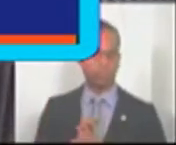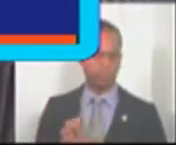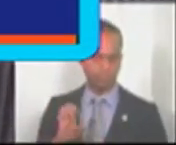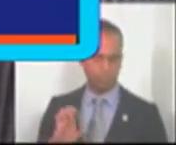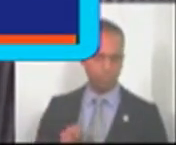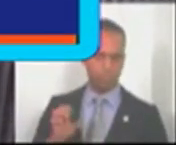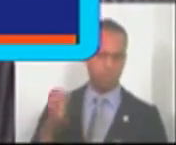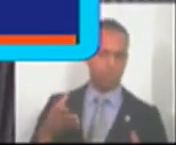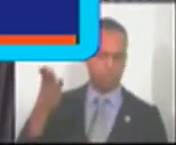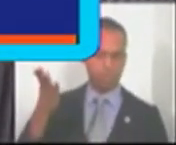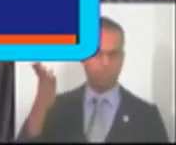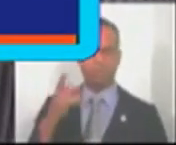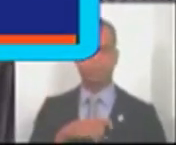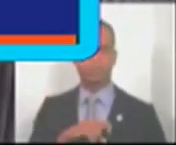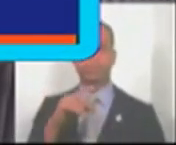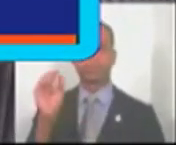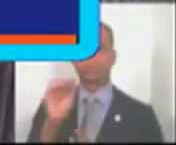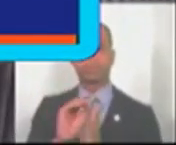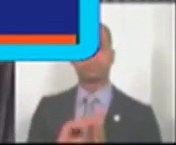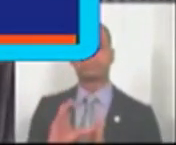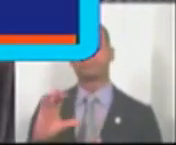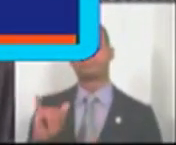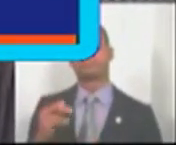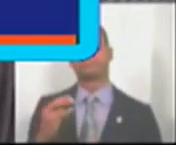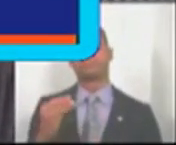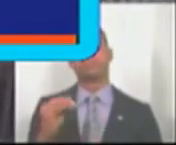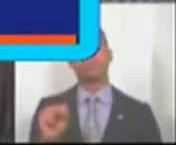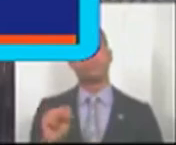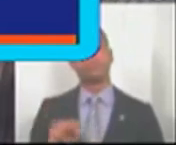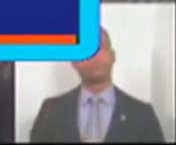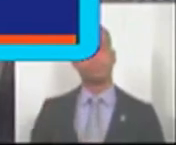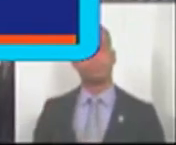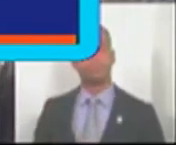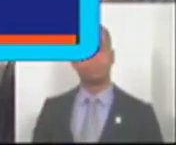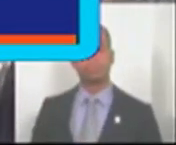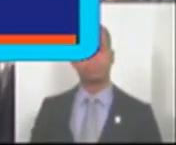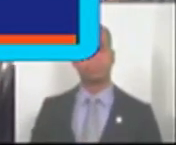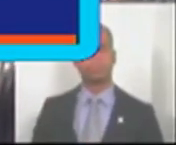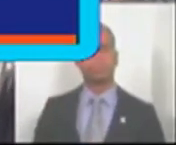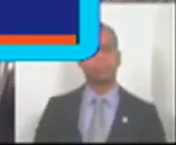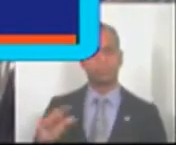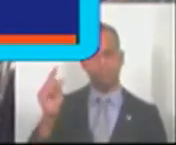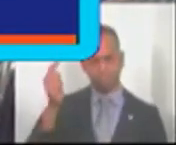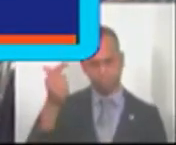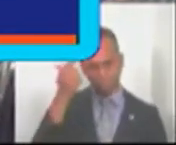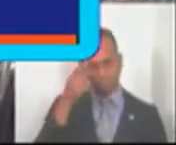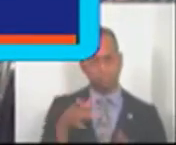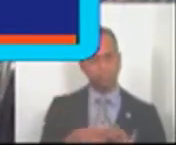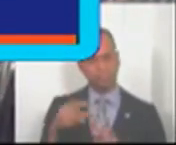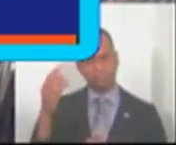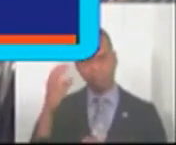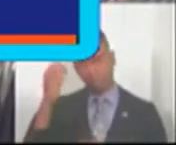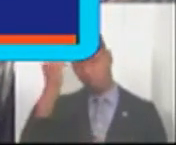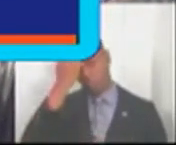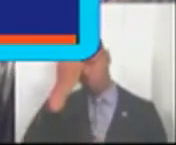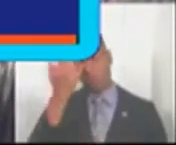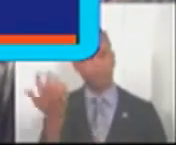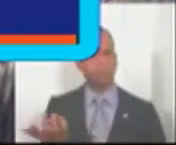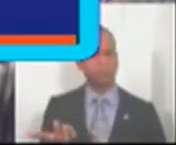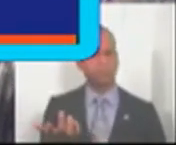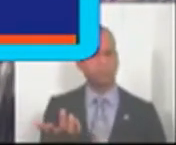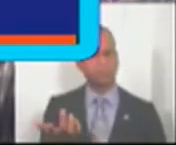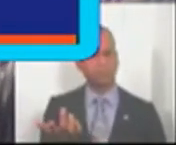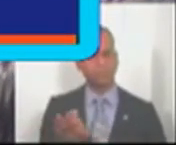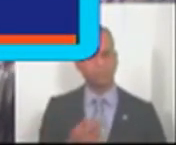y escribió una obra llamada Caos, y subtituló El gobierno de los idiotas, como